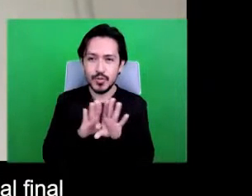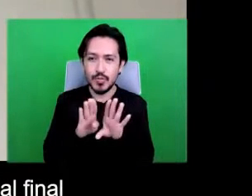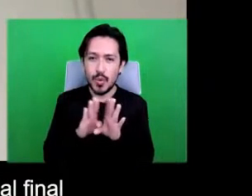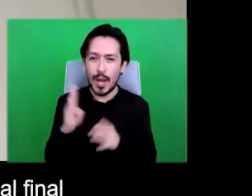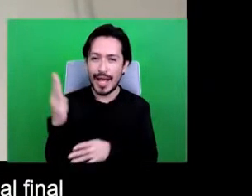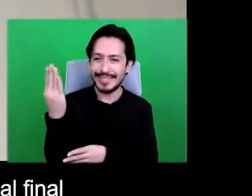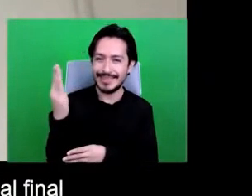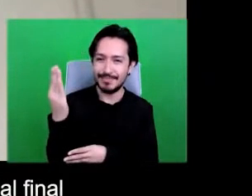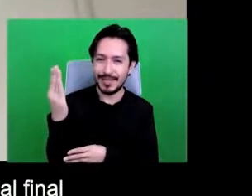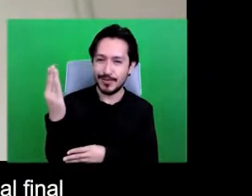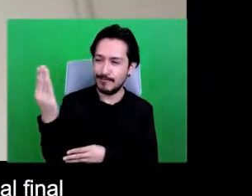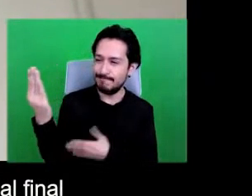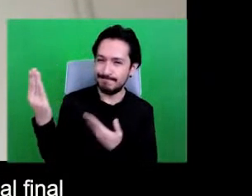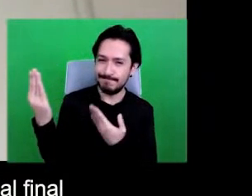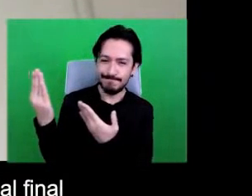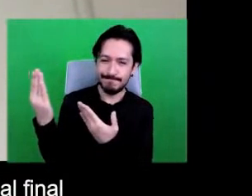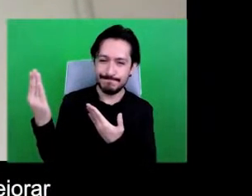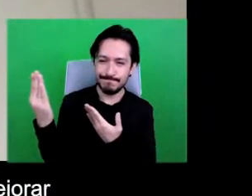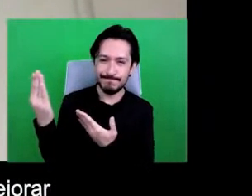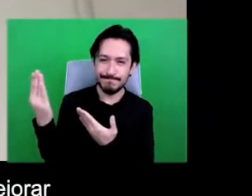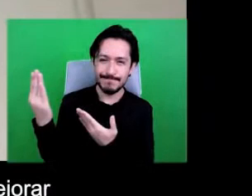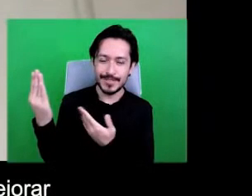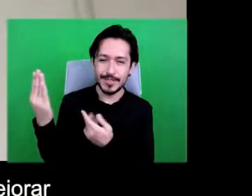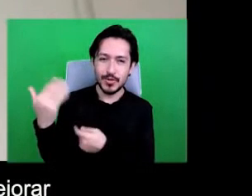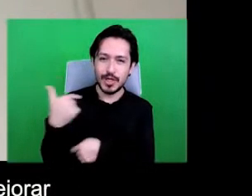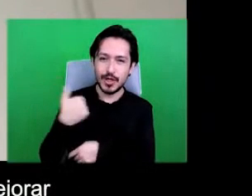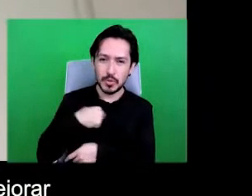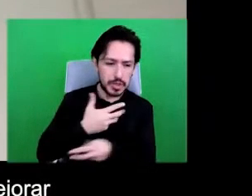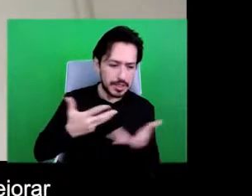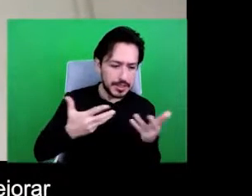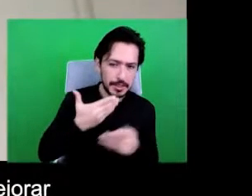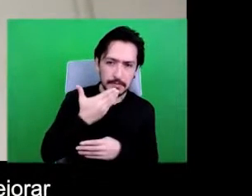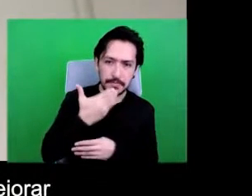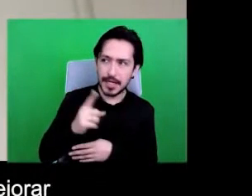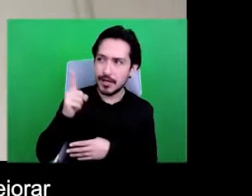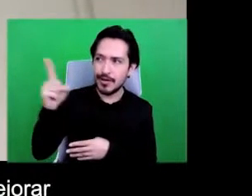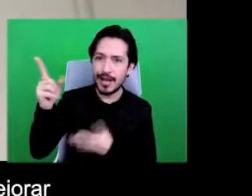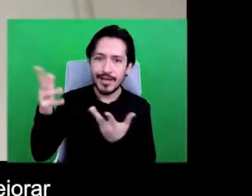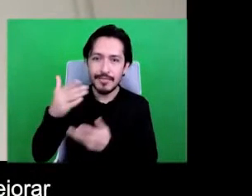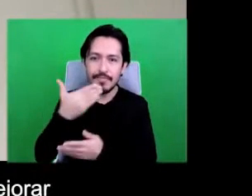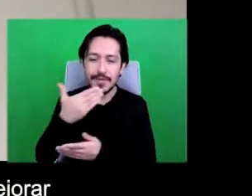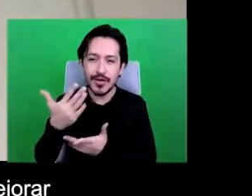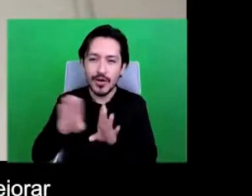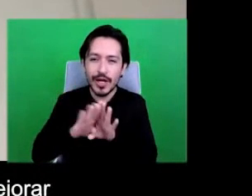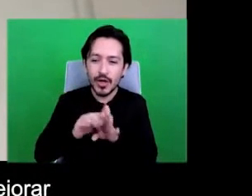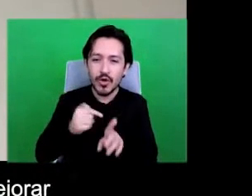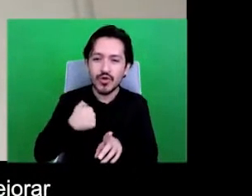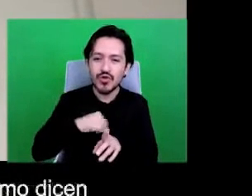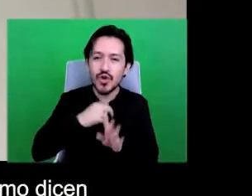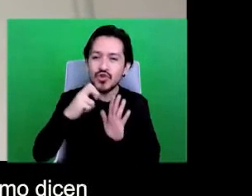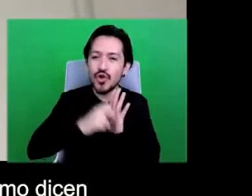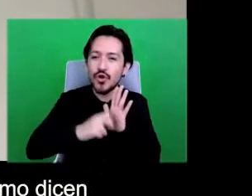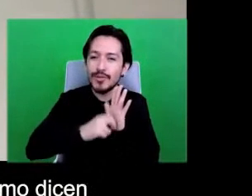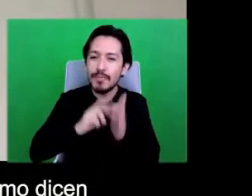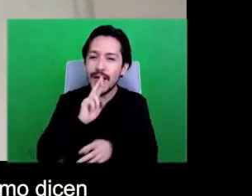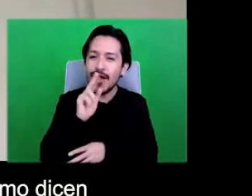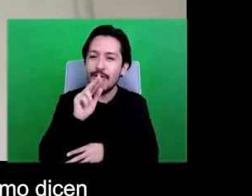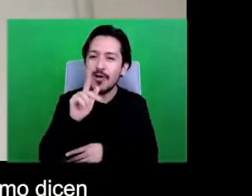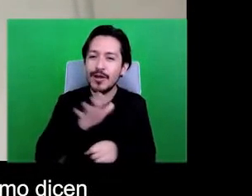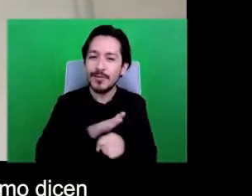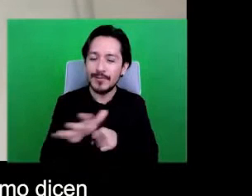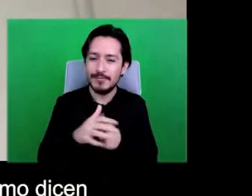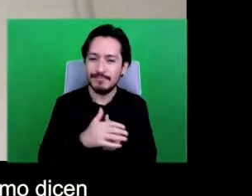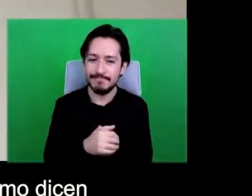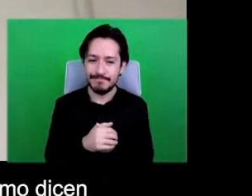Vernos reflejados las buenas prácticas, las malas prácticas y las cosas que se deben de mejorar junto con los ojos del otro, ¿no? Entonces eso creo